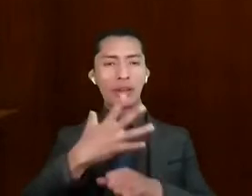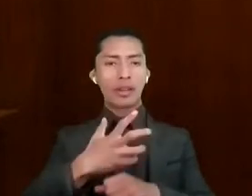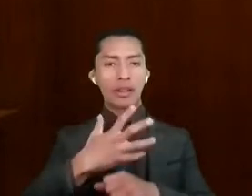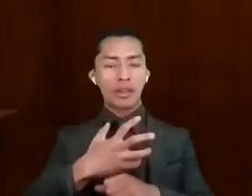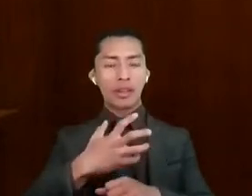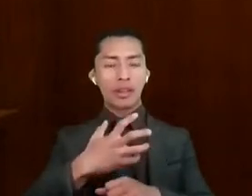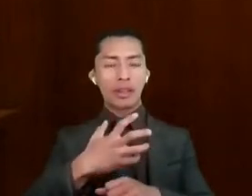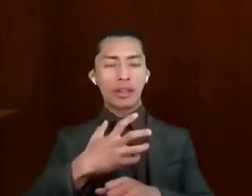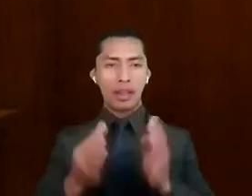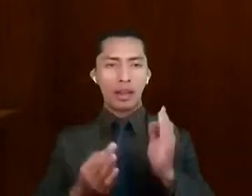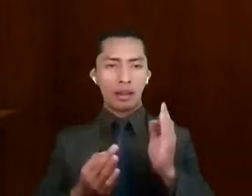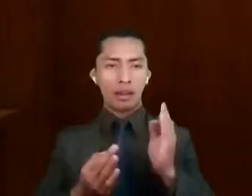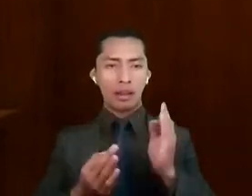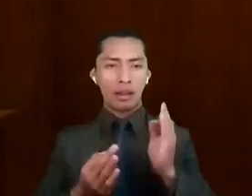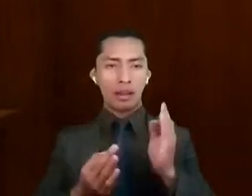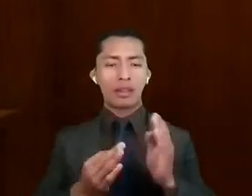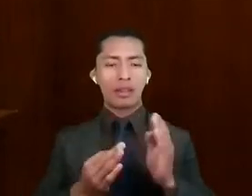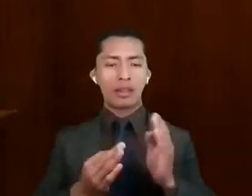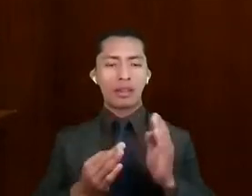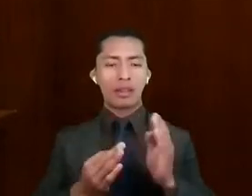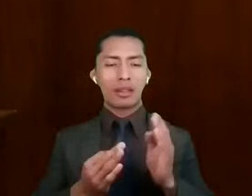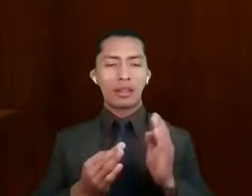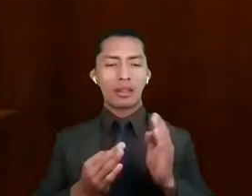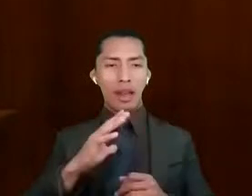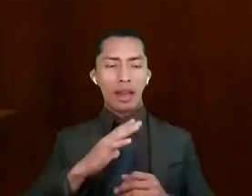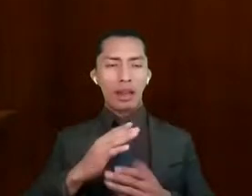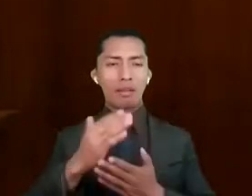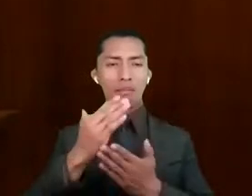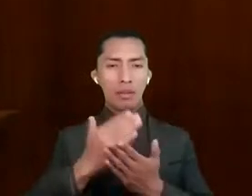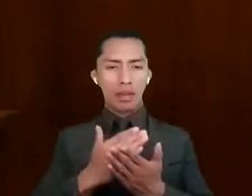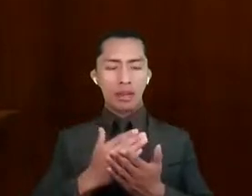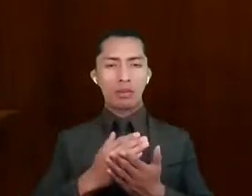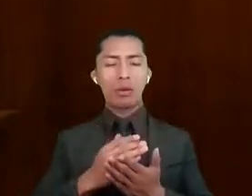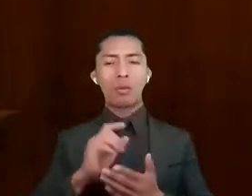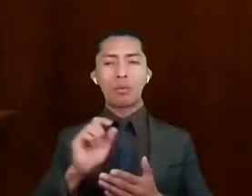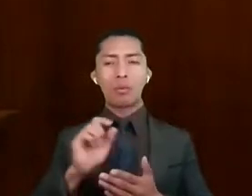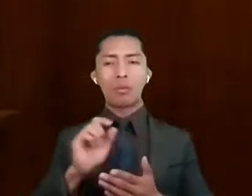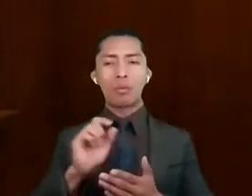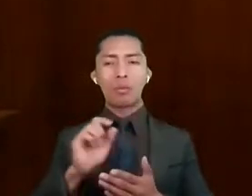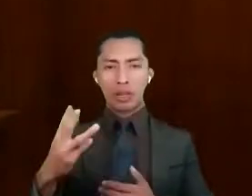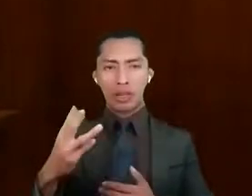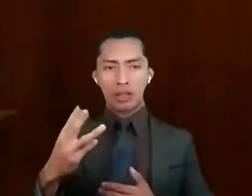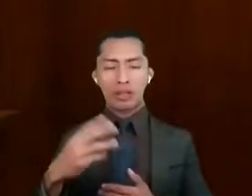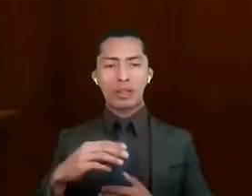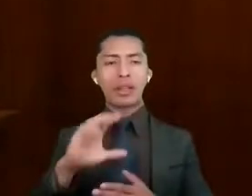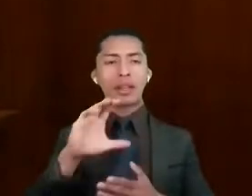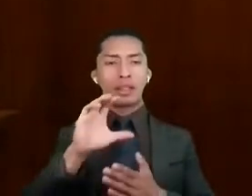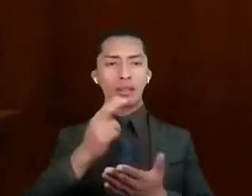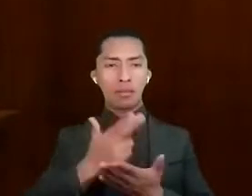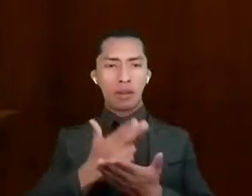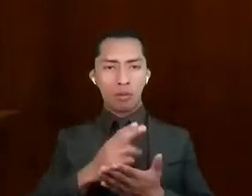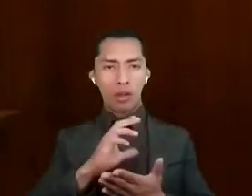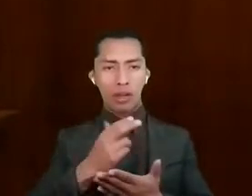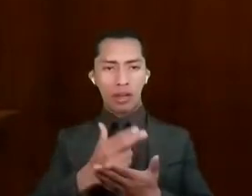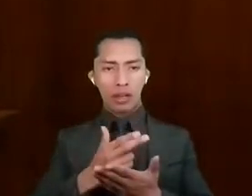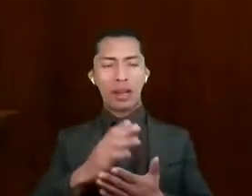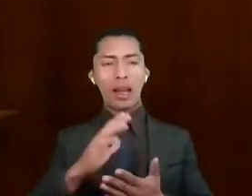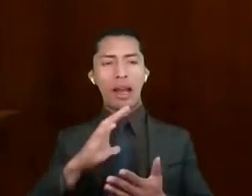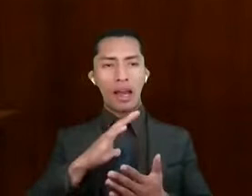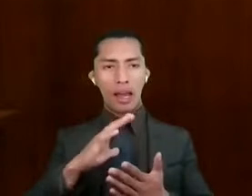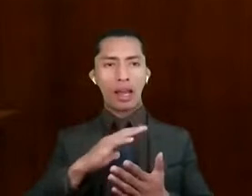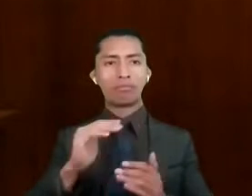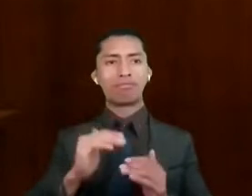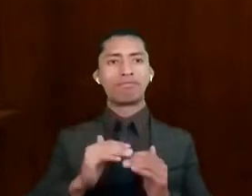de Baz, una incidencia a la baja del menos 3. Chimalhuacán presenta una incidencia a la alta del